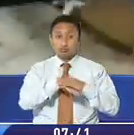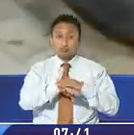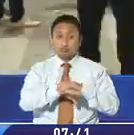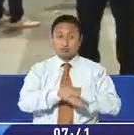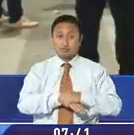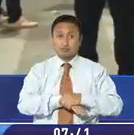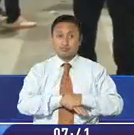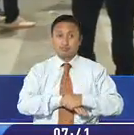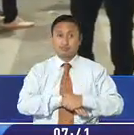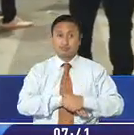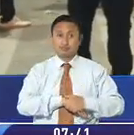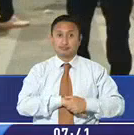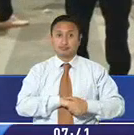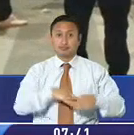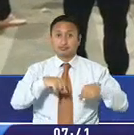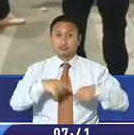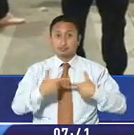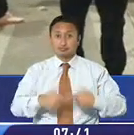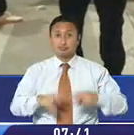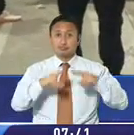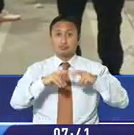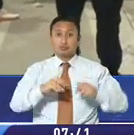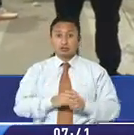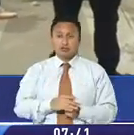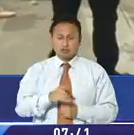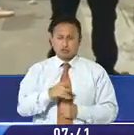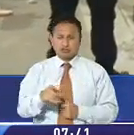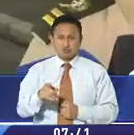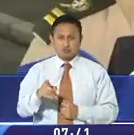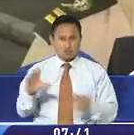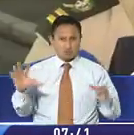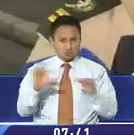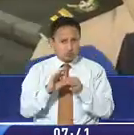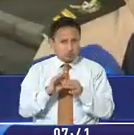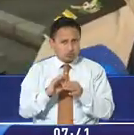contenedores. Se investiga si los casos tendrían relación.